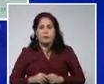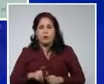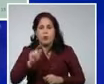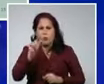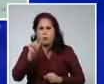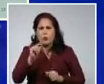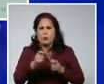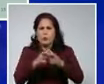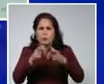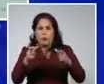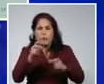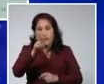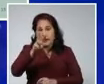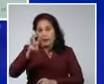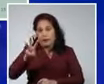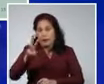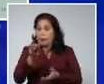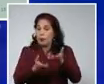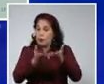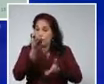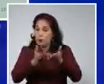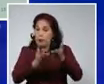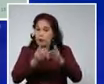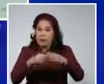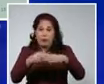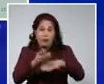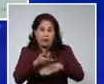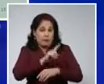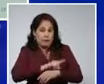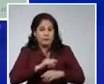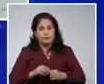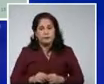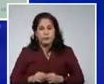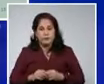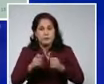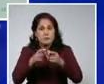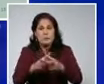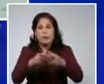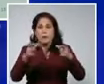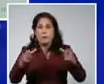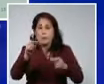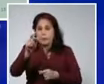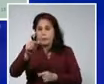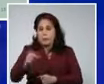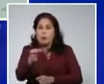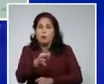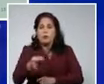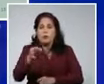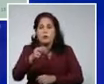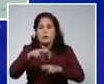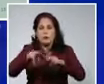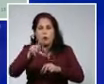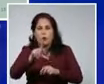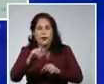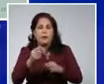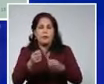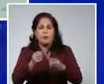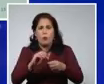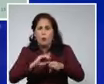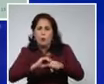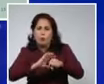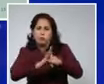incremento en 23 en comparación con el día anterior. El mayor número en el municipio de Holguín es el comportamiento que ha